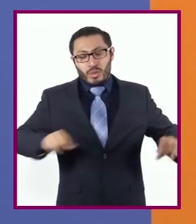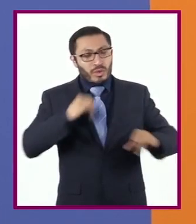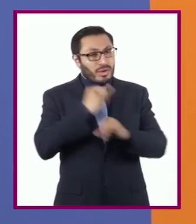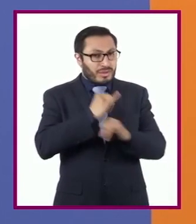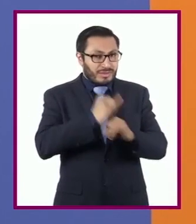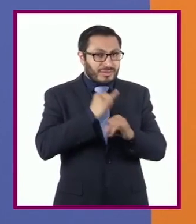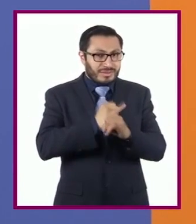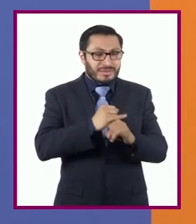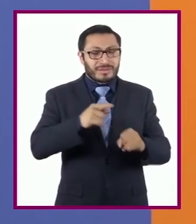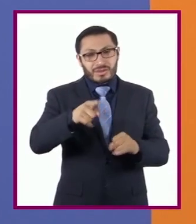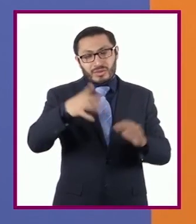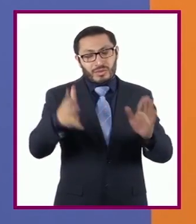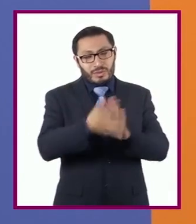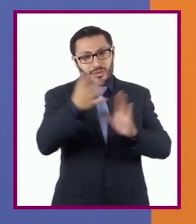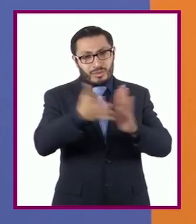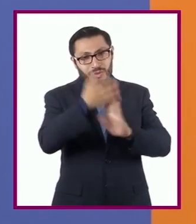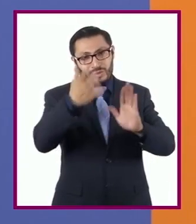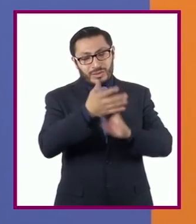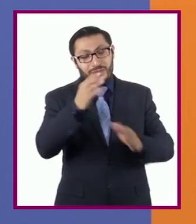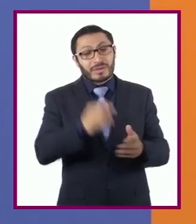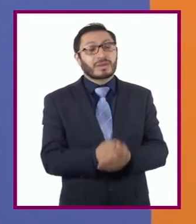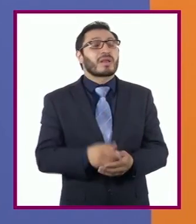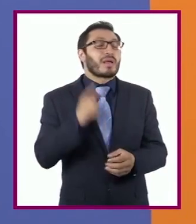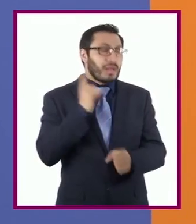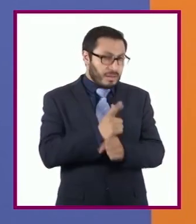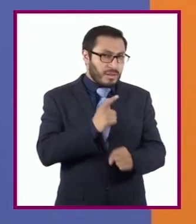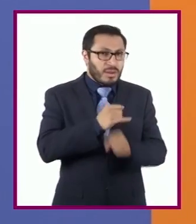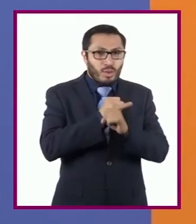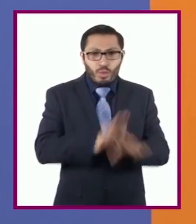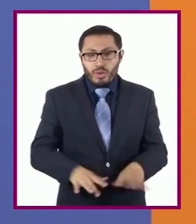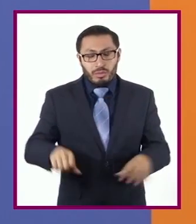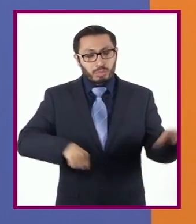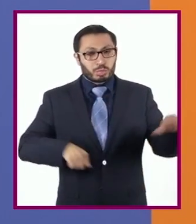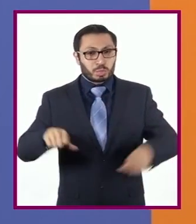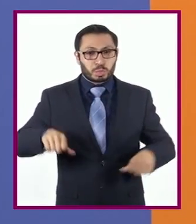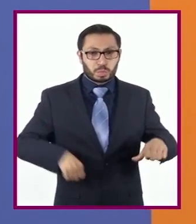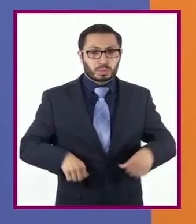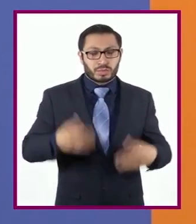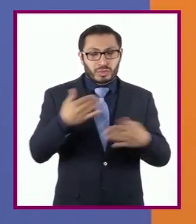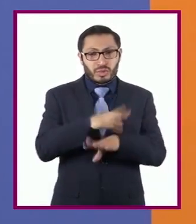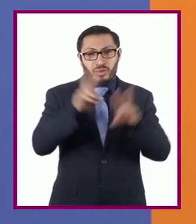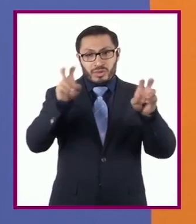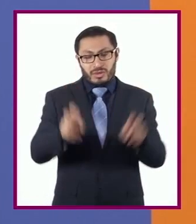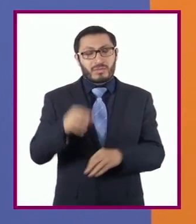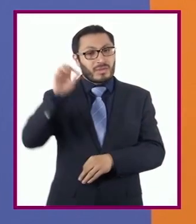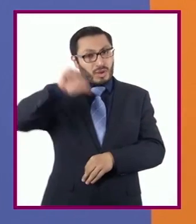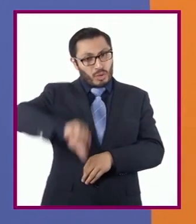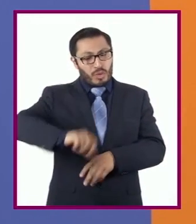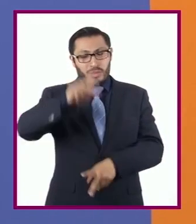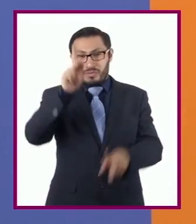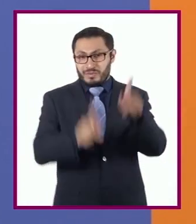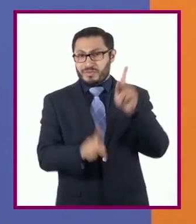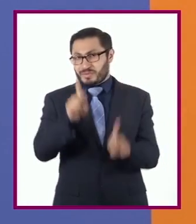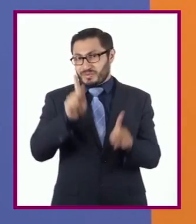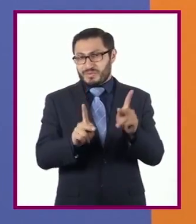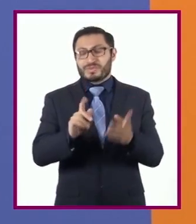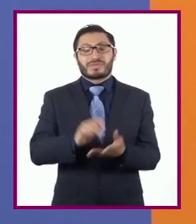programa Constrúyete. En ella puedes encontrar información y actividades acerca del tema que hemos tratado.